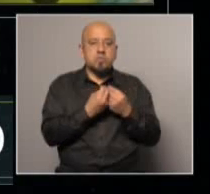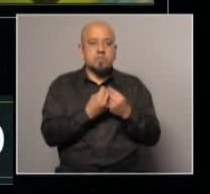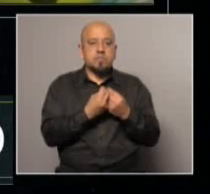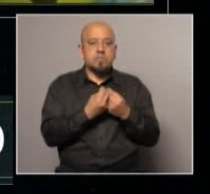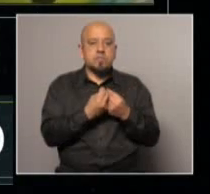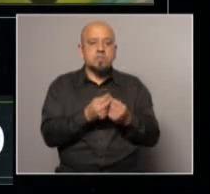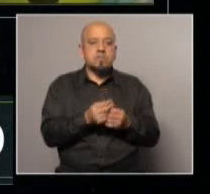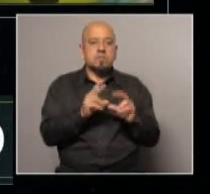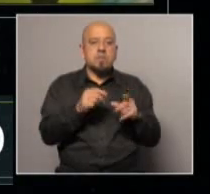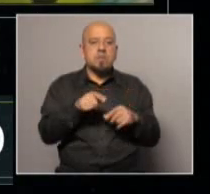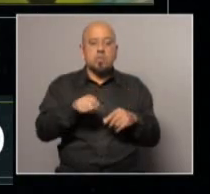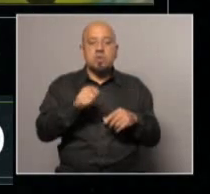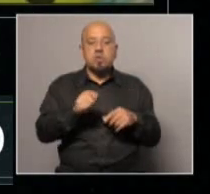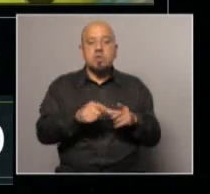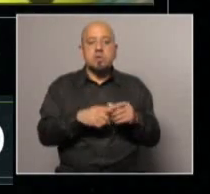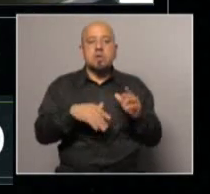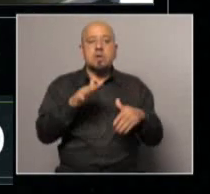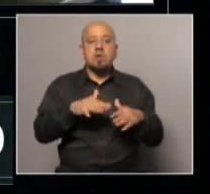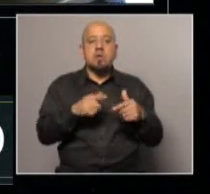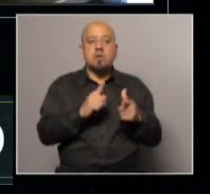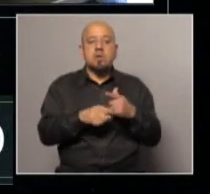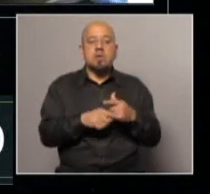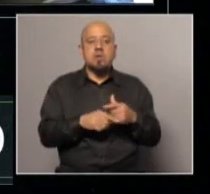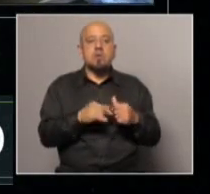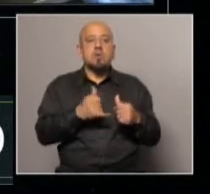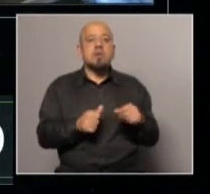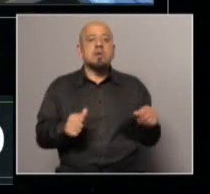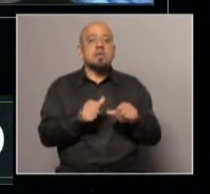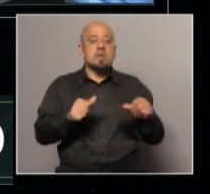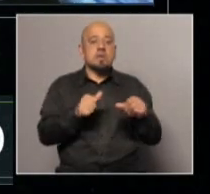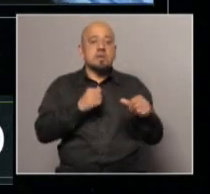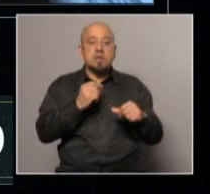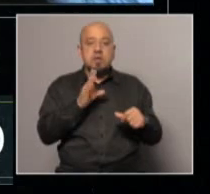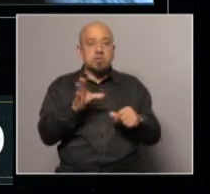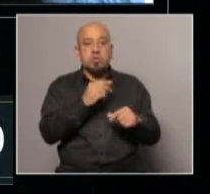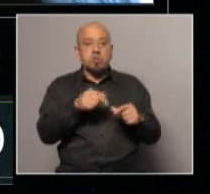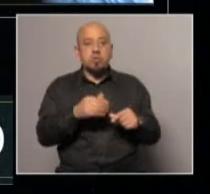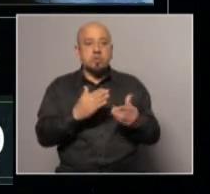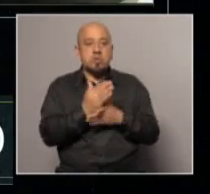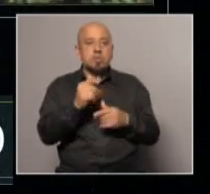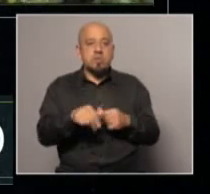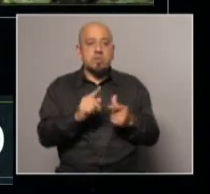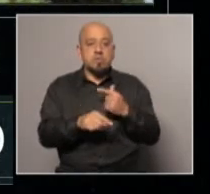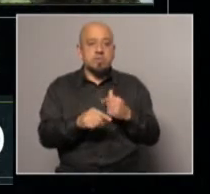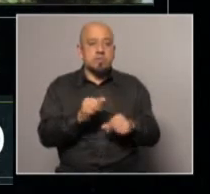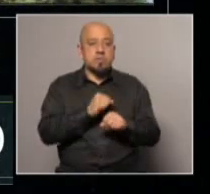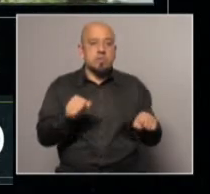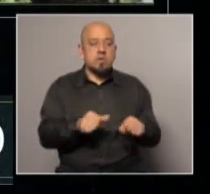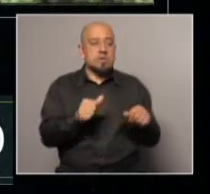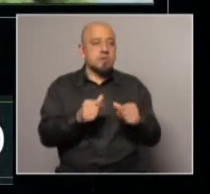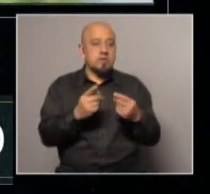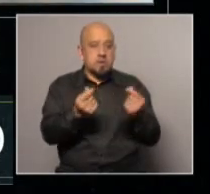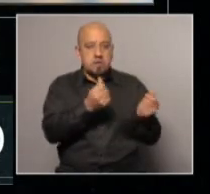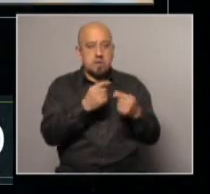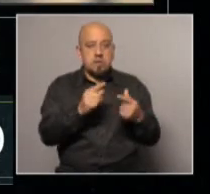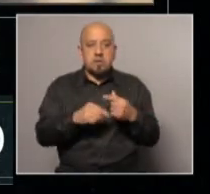mucha inseguridad jurídica también, porque bueno, a veces un plan se te cae, tienes que hacer otro plan, o sea, estás todo el tiempo tratando de reinventarte para hacer circular el dinero. O sea que aparte